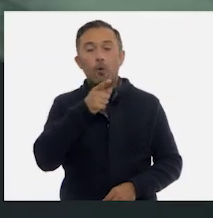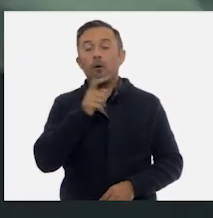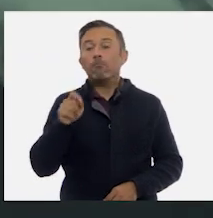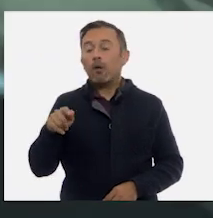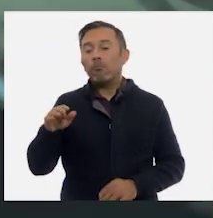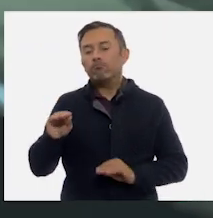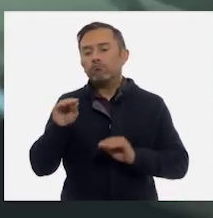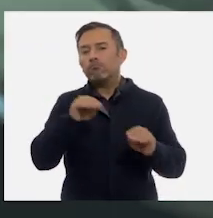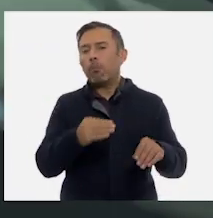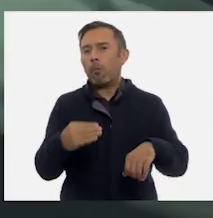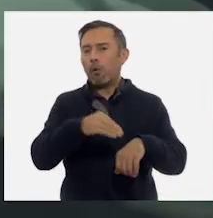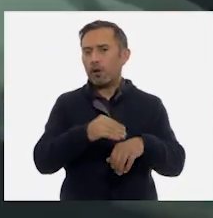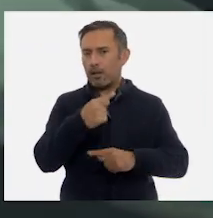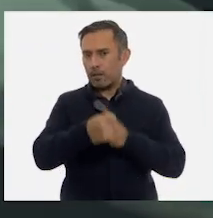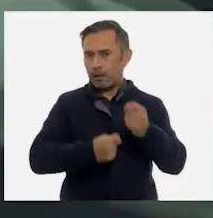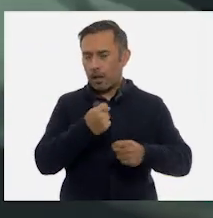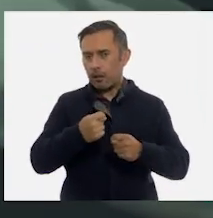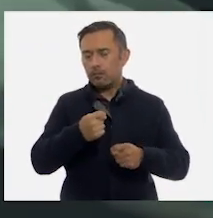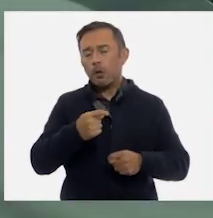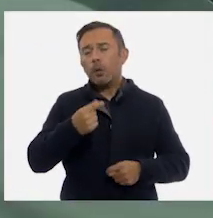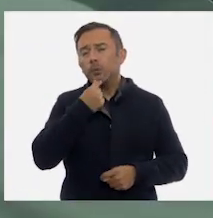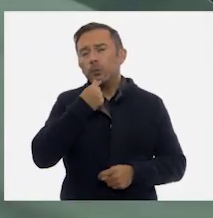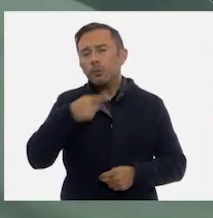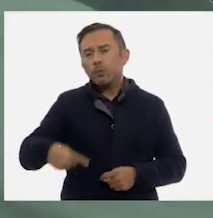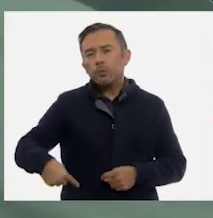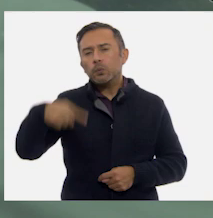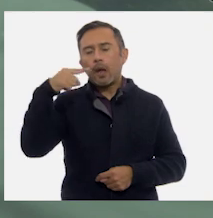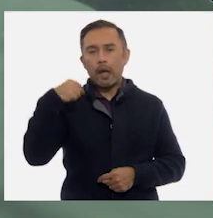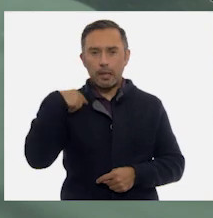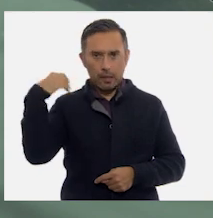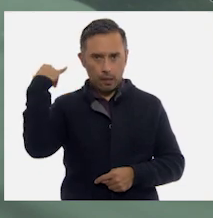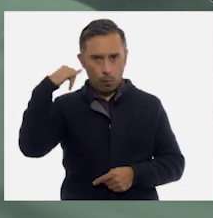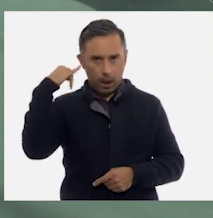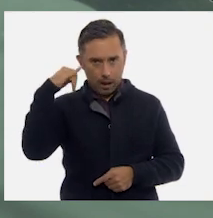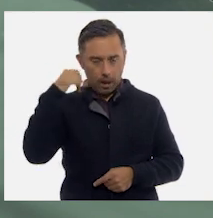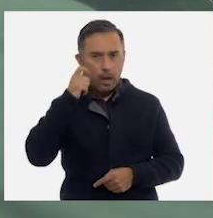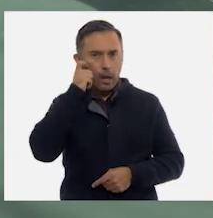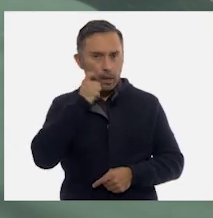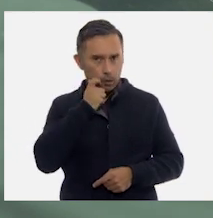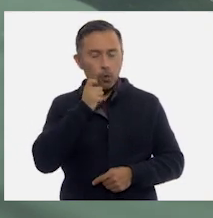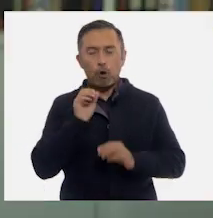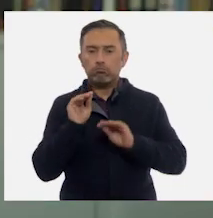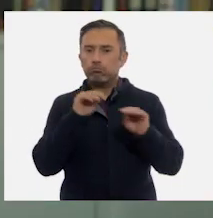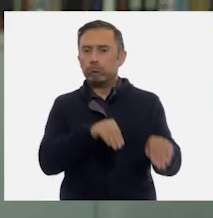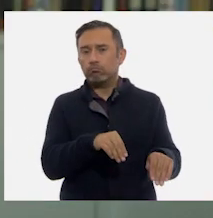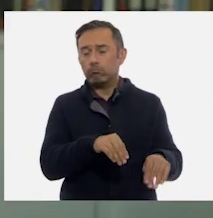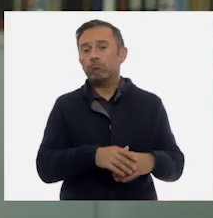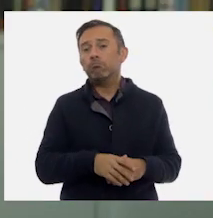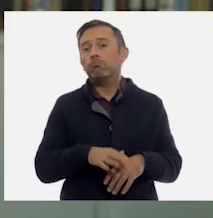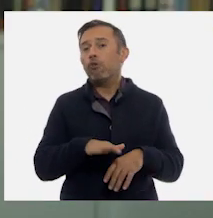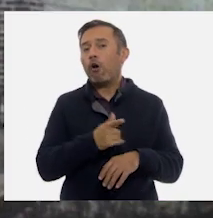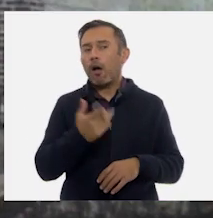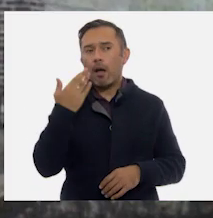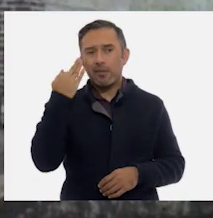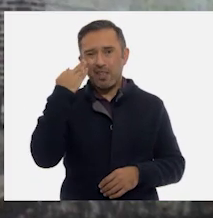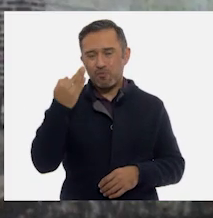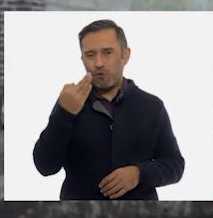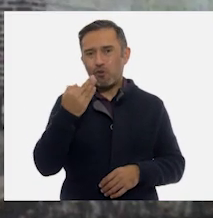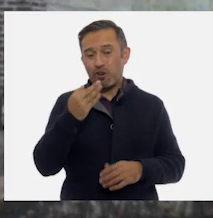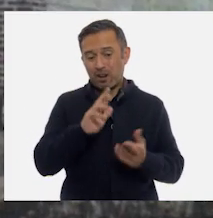infancia en Iguala, que va a ser algo muy importante para su obra. Por un lado, porque es la época de la